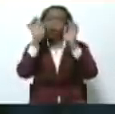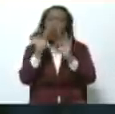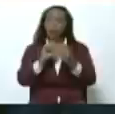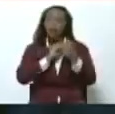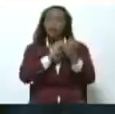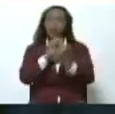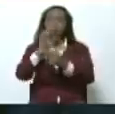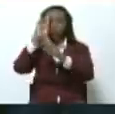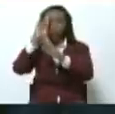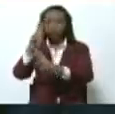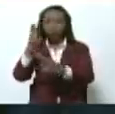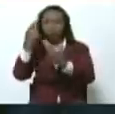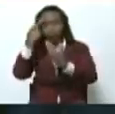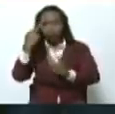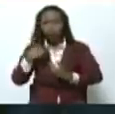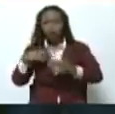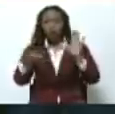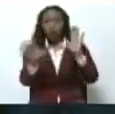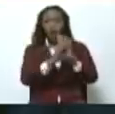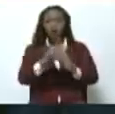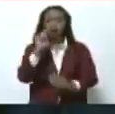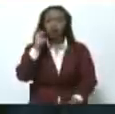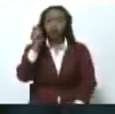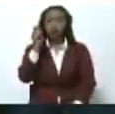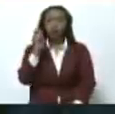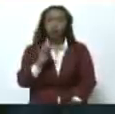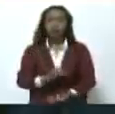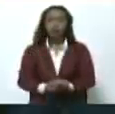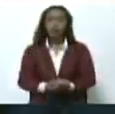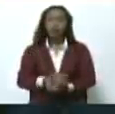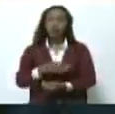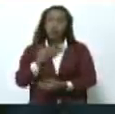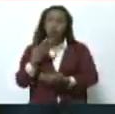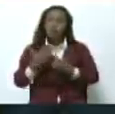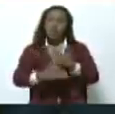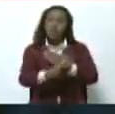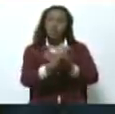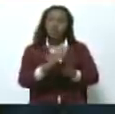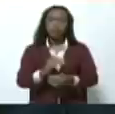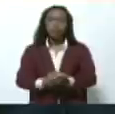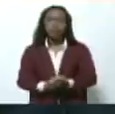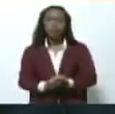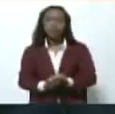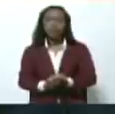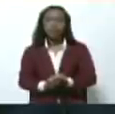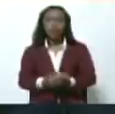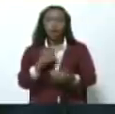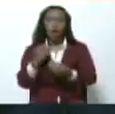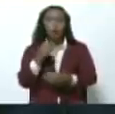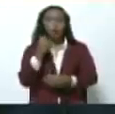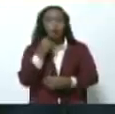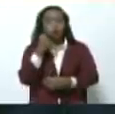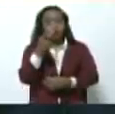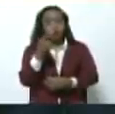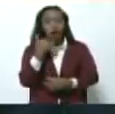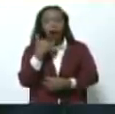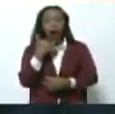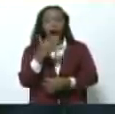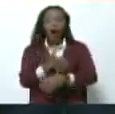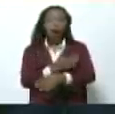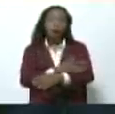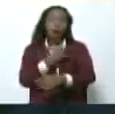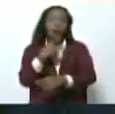del respeto constitucional, se puede avanzar. Como tú dices, en alguna época se